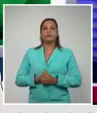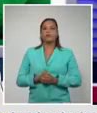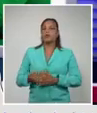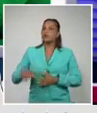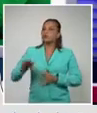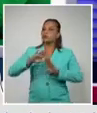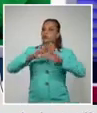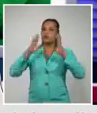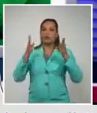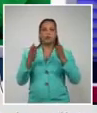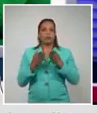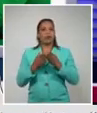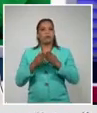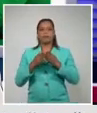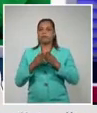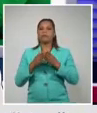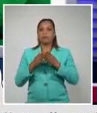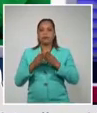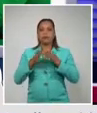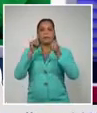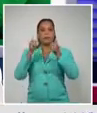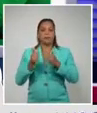totalmente asintomáticos.